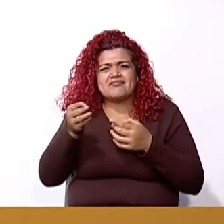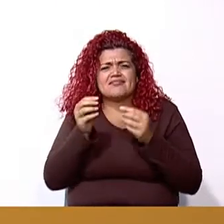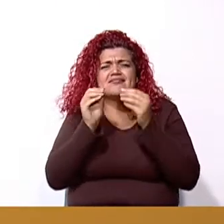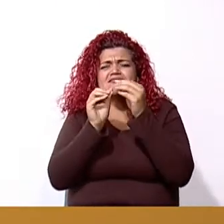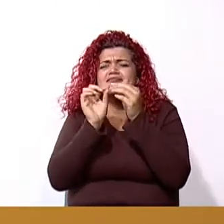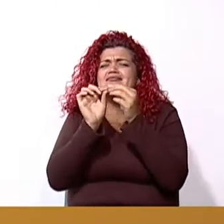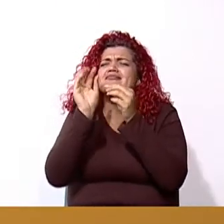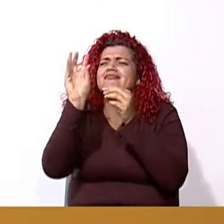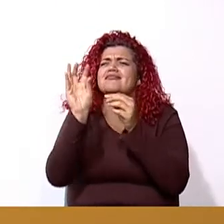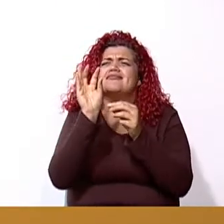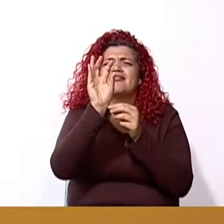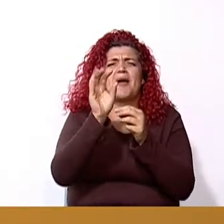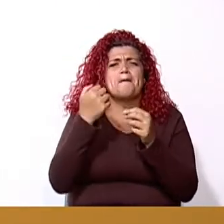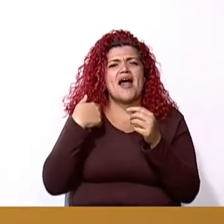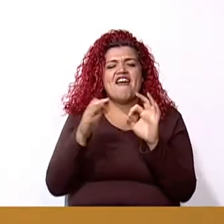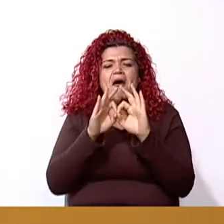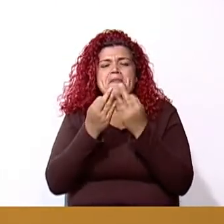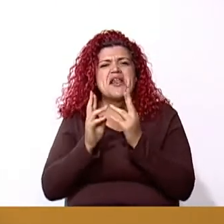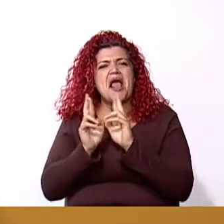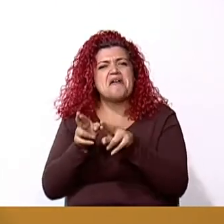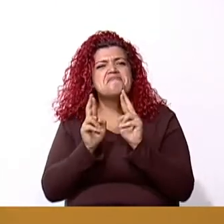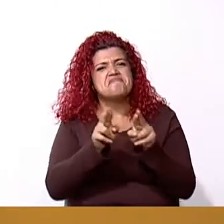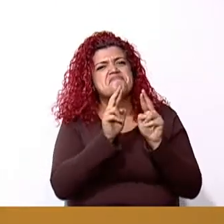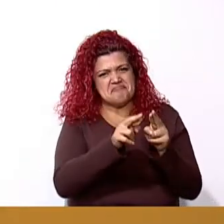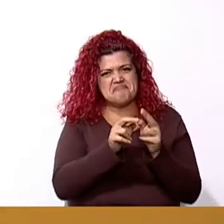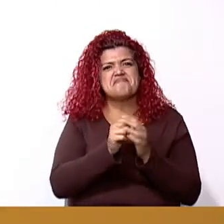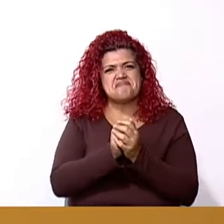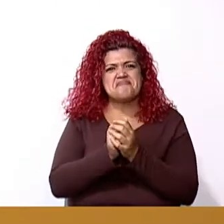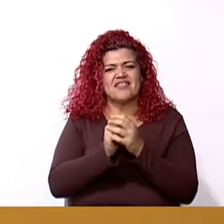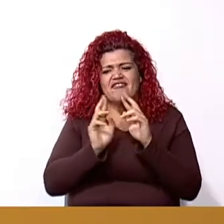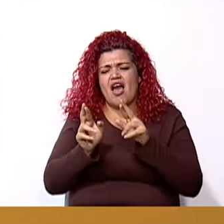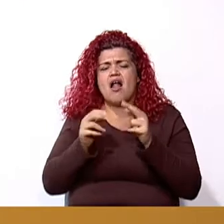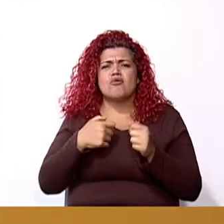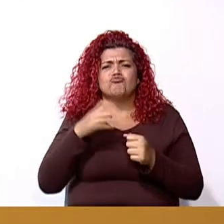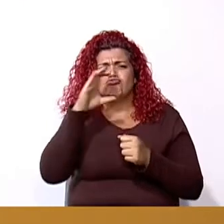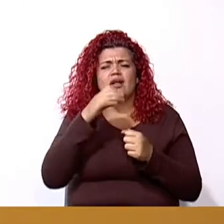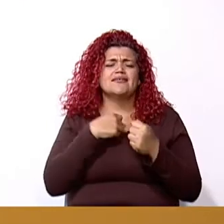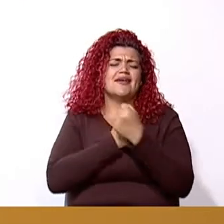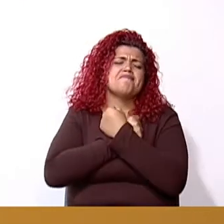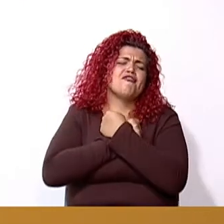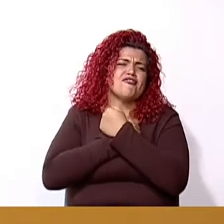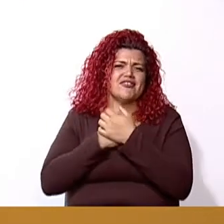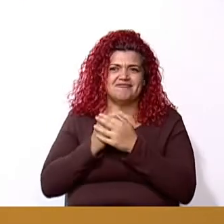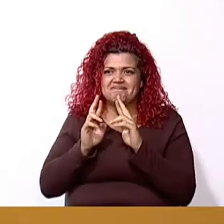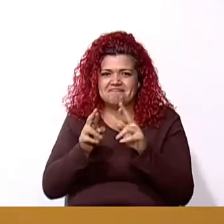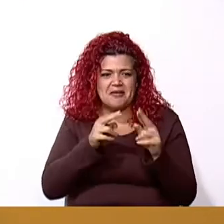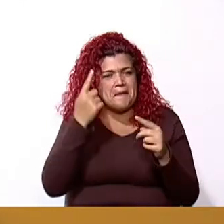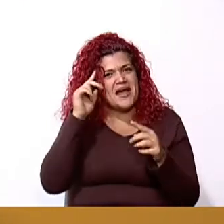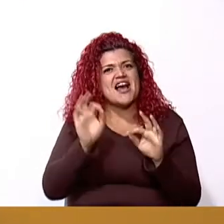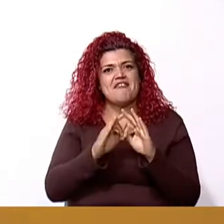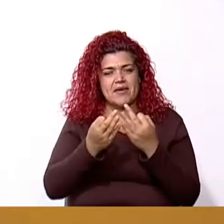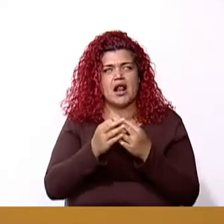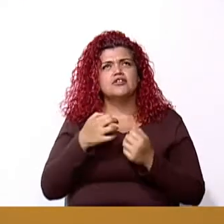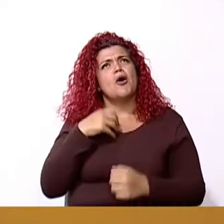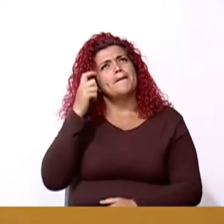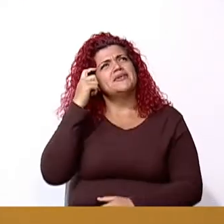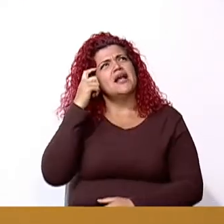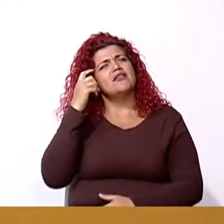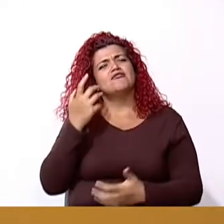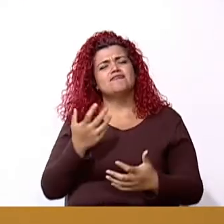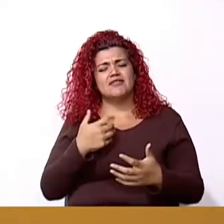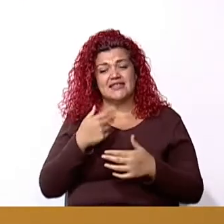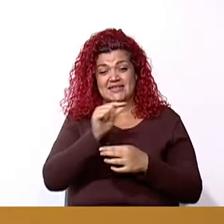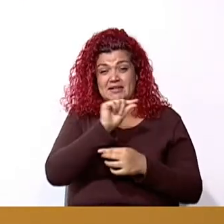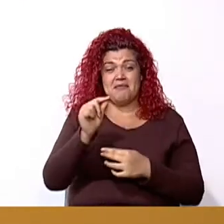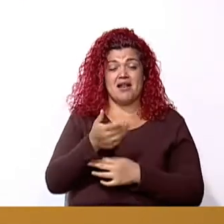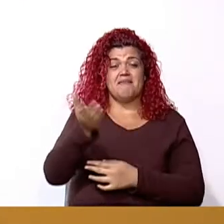pequeños detallitos para la familia! Esos detallitos que buscamos con amor. Y bueno, pensando en eso, resulta que la